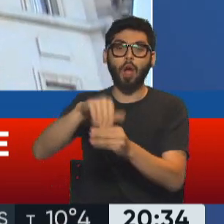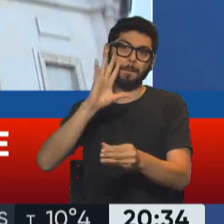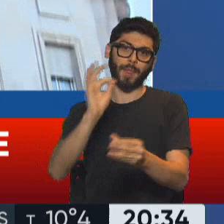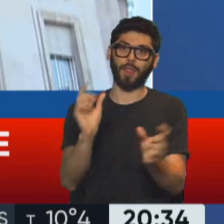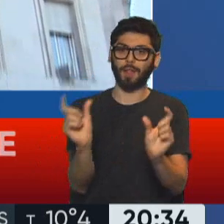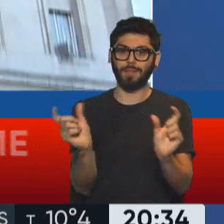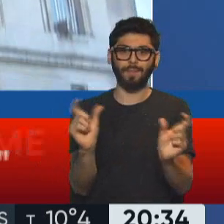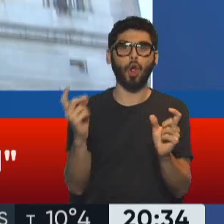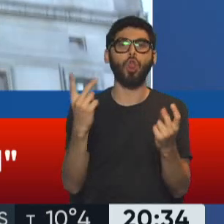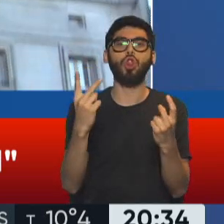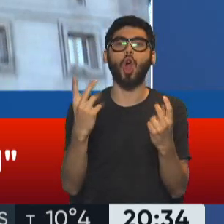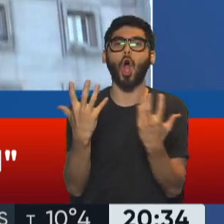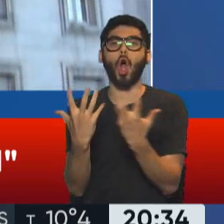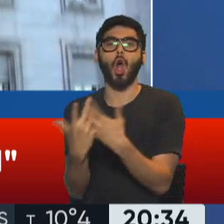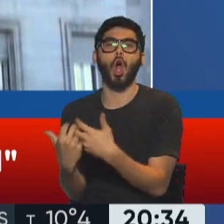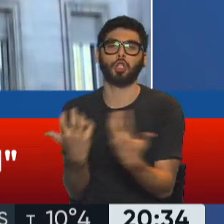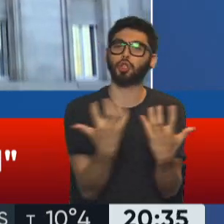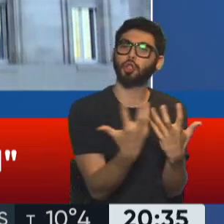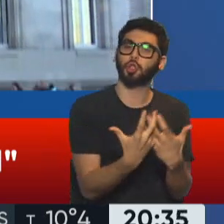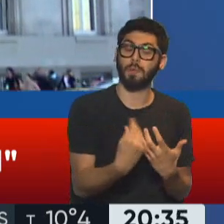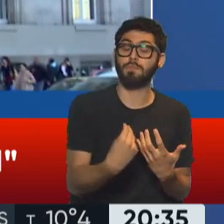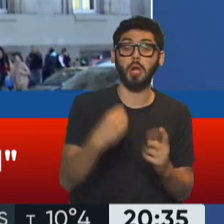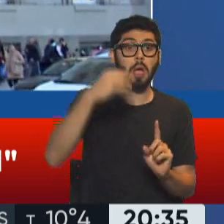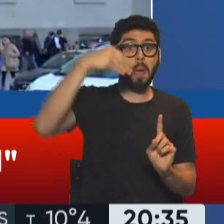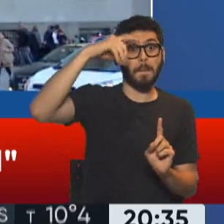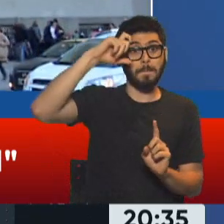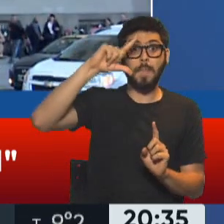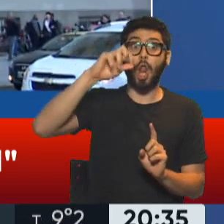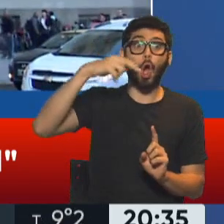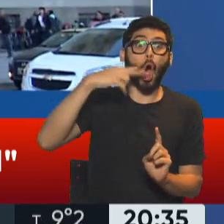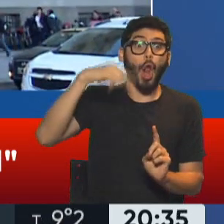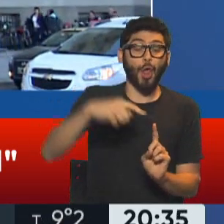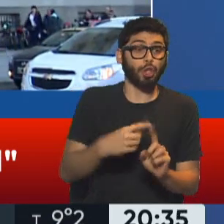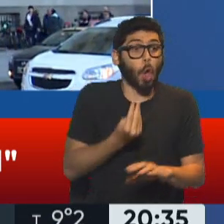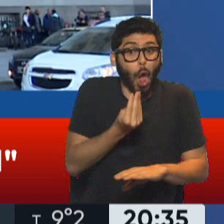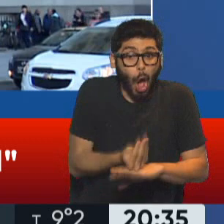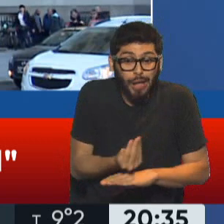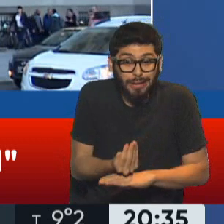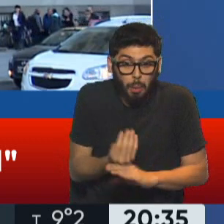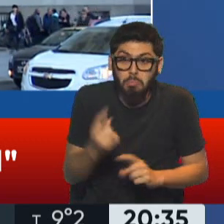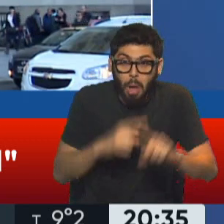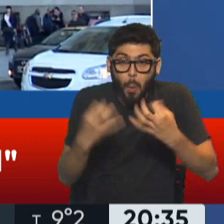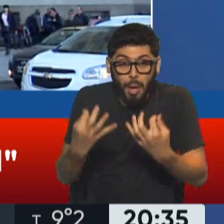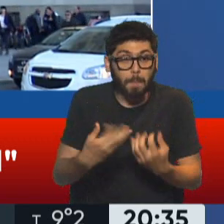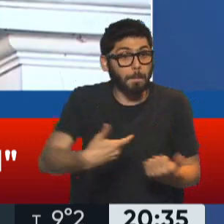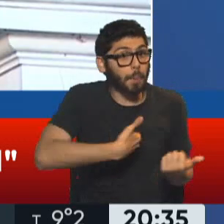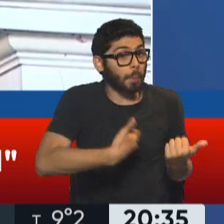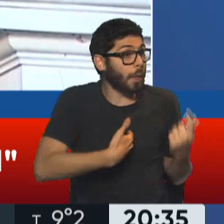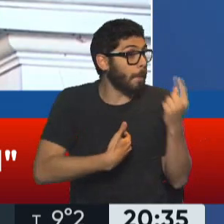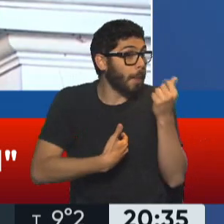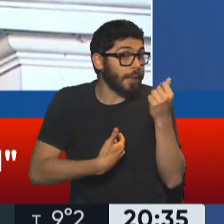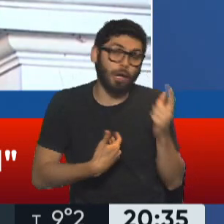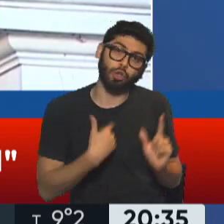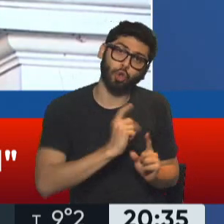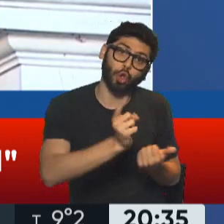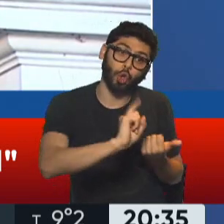que están en pulseada, porque dice Melconian, hasta donde yo estuve nos iba bastante bien, pero bueno, me pidieron plata varias veces, querían sacarnos la plata, dije muchas veces